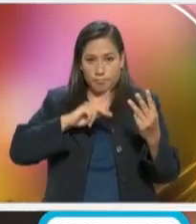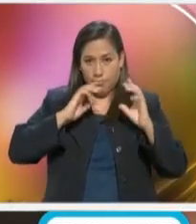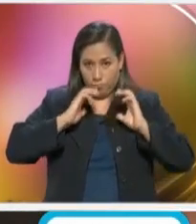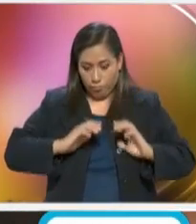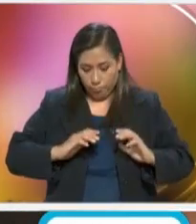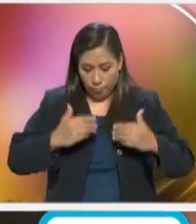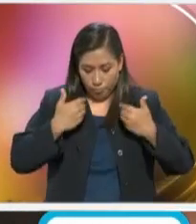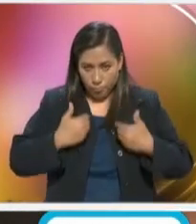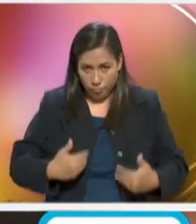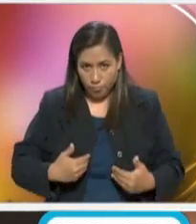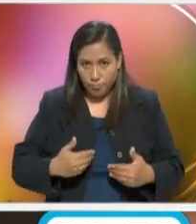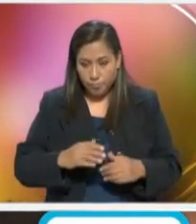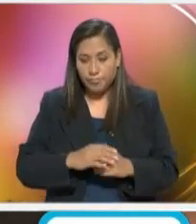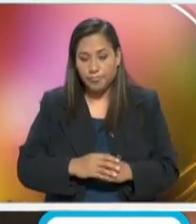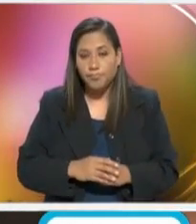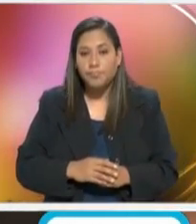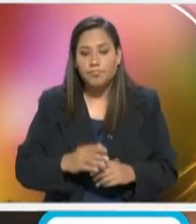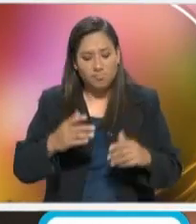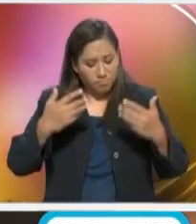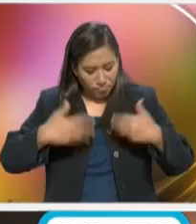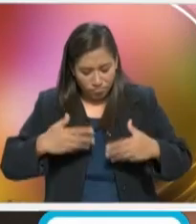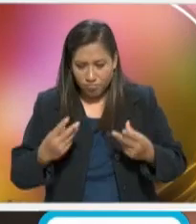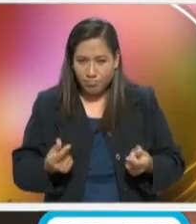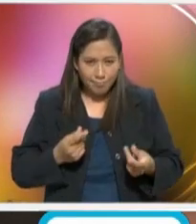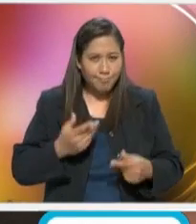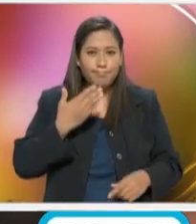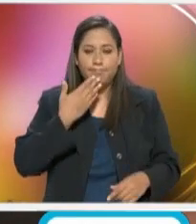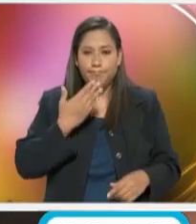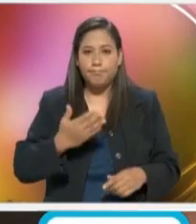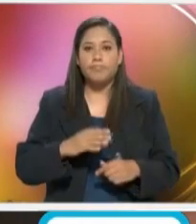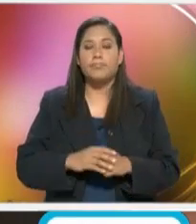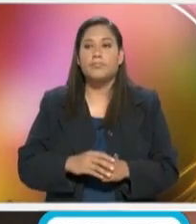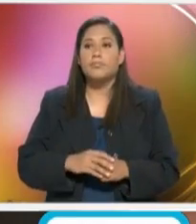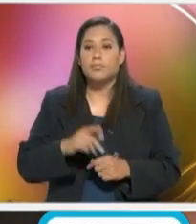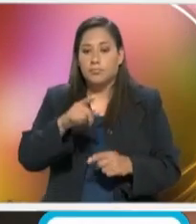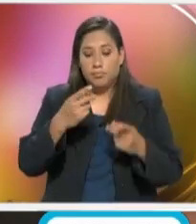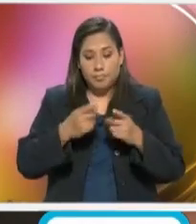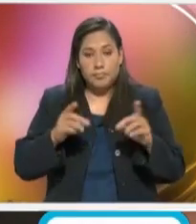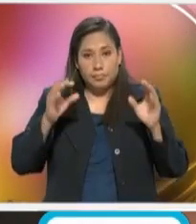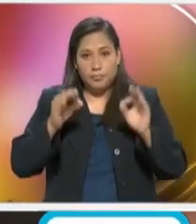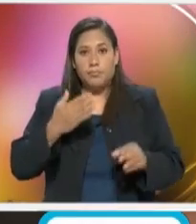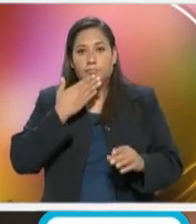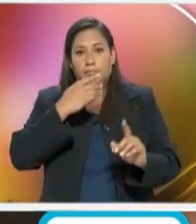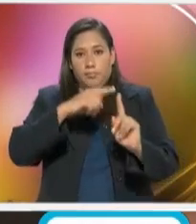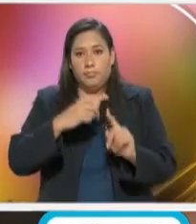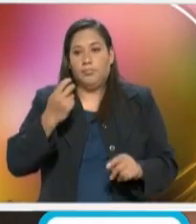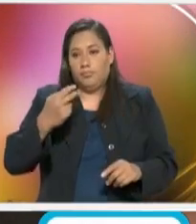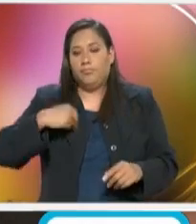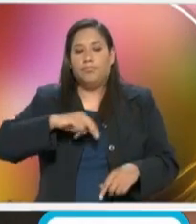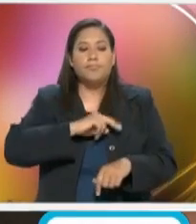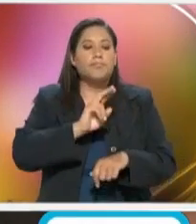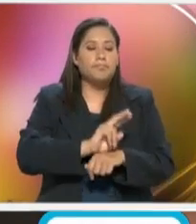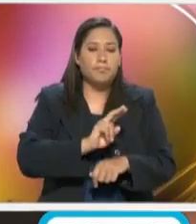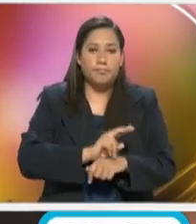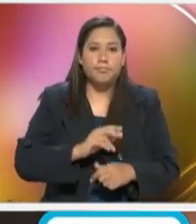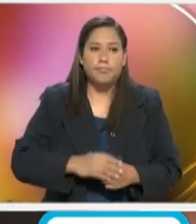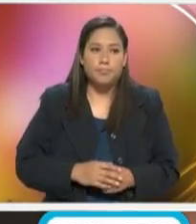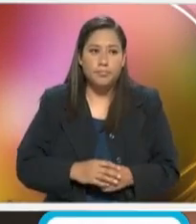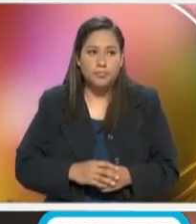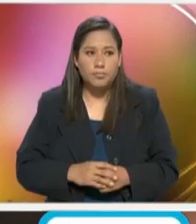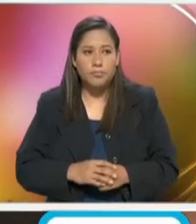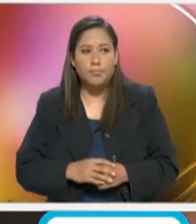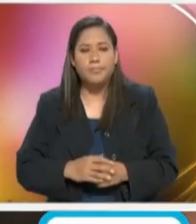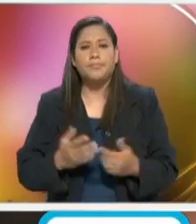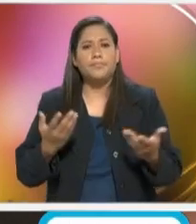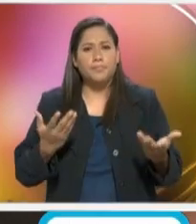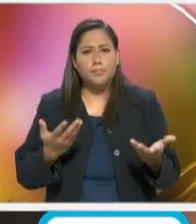psicomotricidad. Exactamente, su cuerpo físicamente, que tenga Sí. un mayor desarrollo, un óptimo desarrollo. Entonces ahí es donde incidimos nosotros justamente. ¿Y cómo hacer, Gabriela,